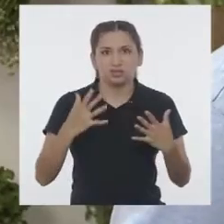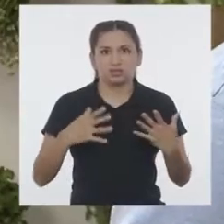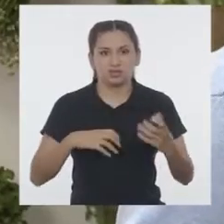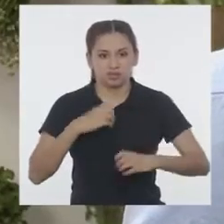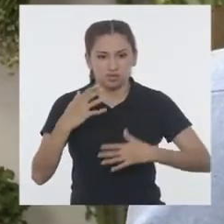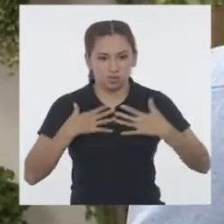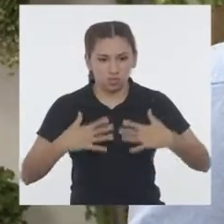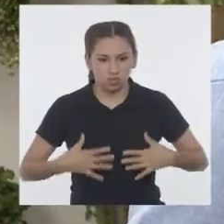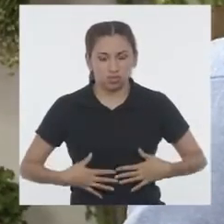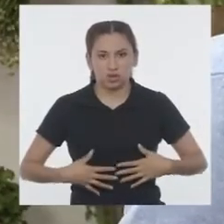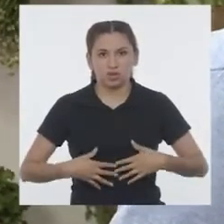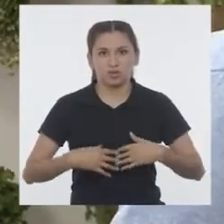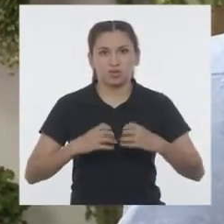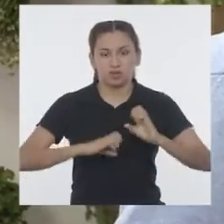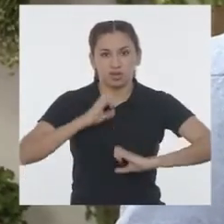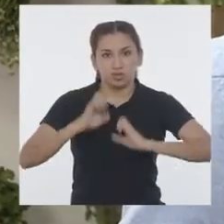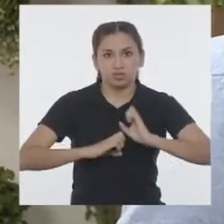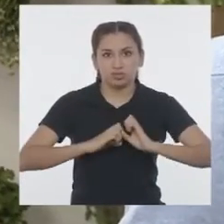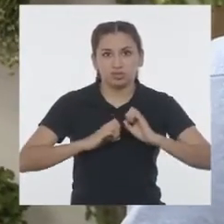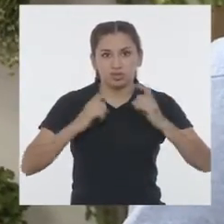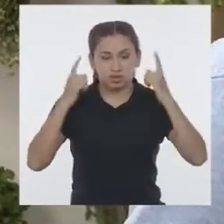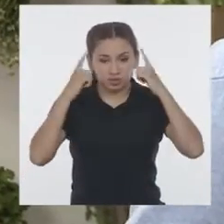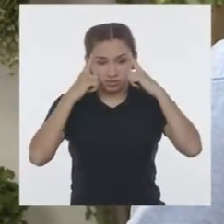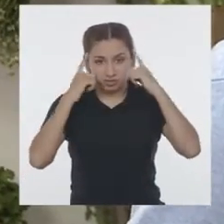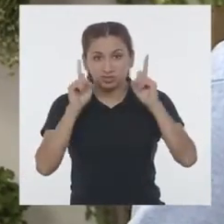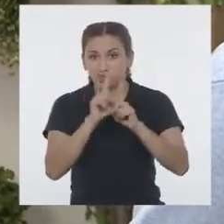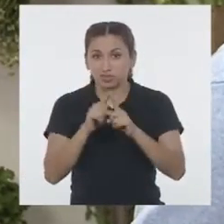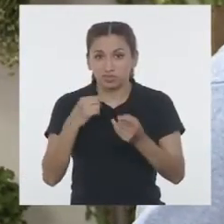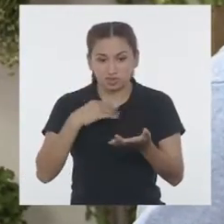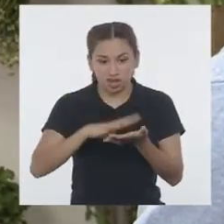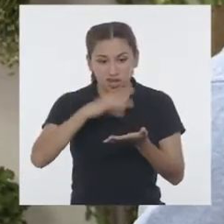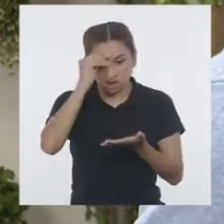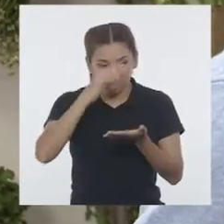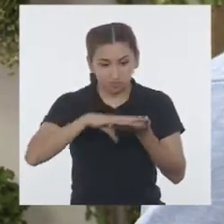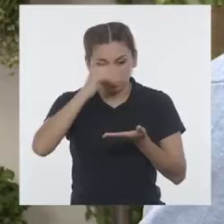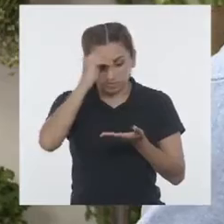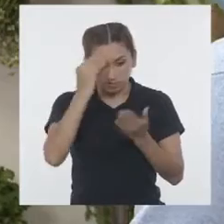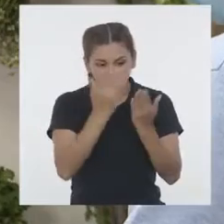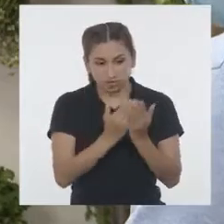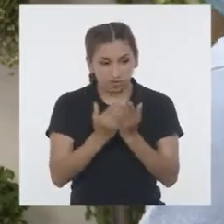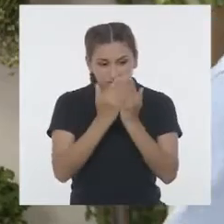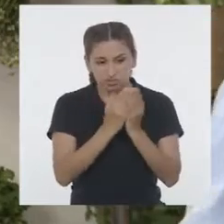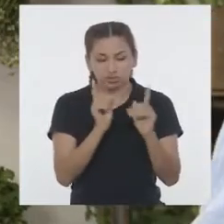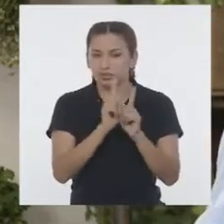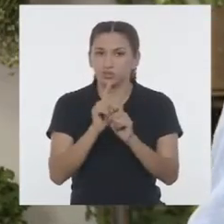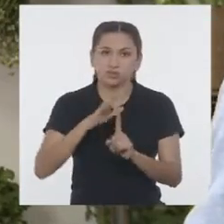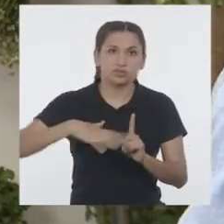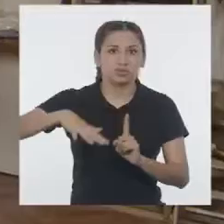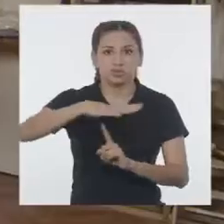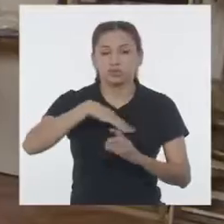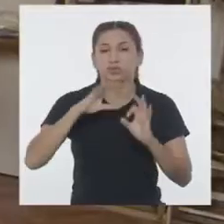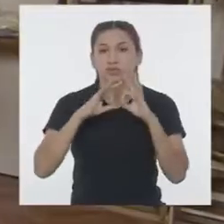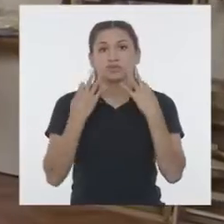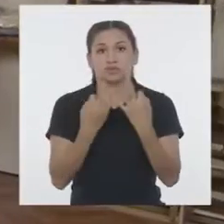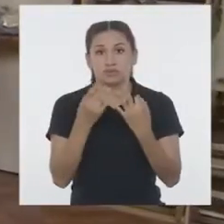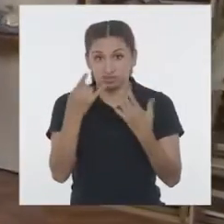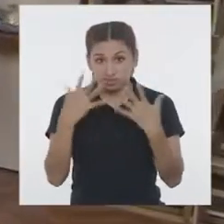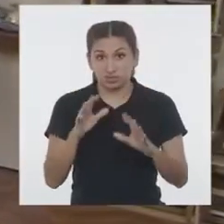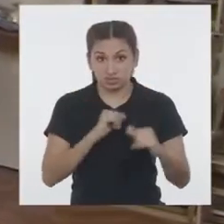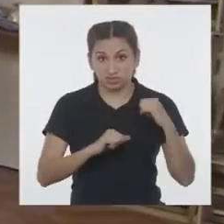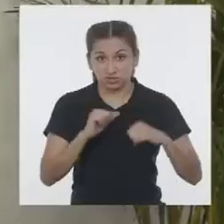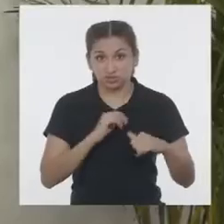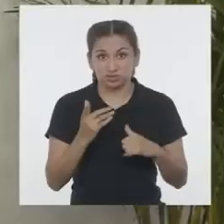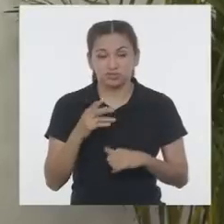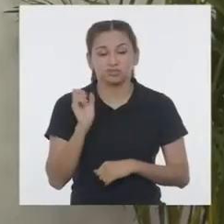físico, emocional, hasta cognitivo. Y no solo en el aprendizaje de los chicos, sino también a todos los integrantes de la familia. ¿Te ha